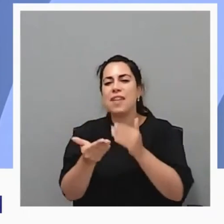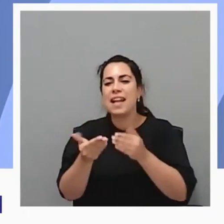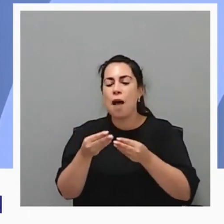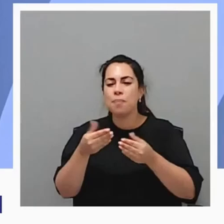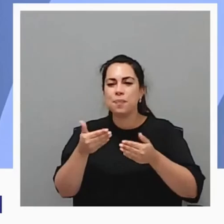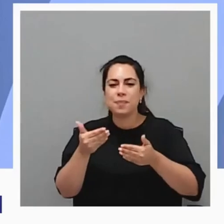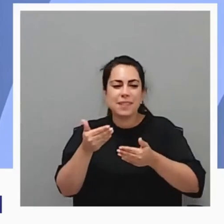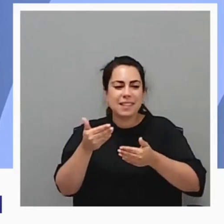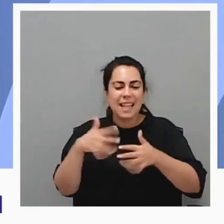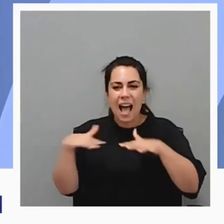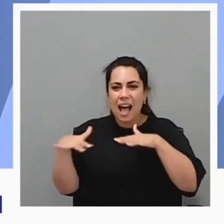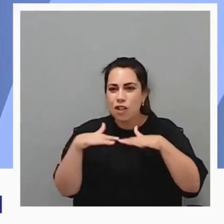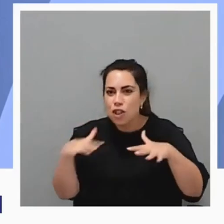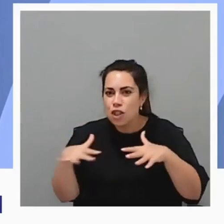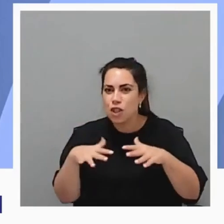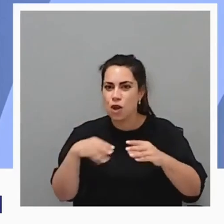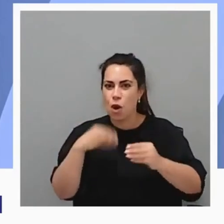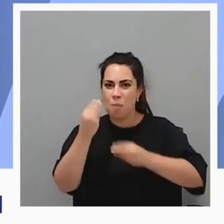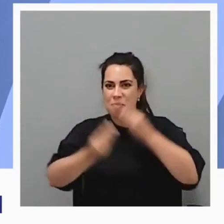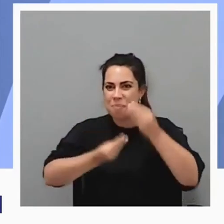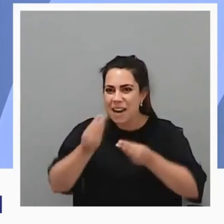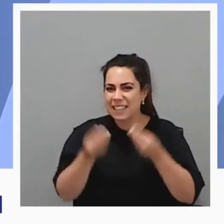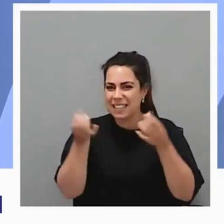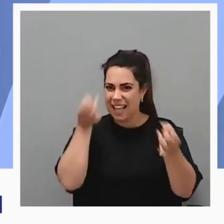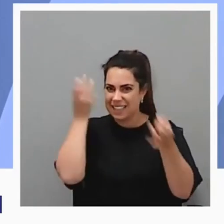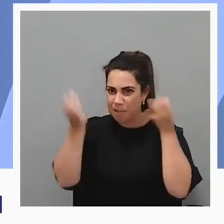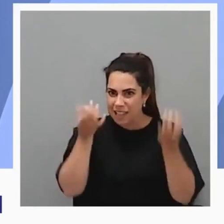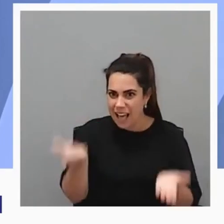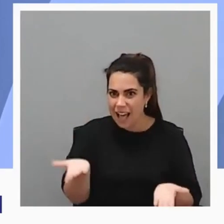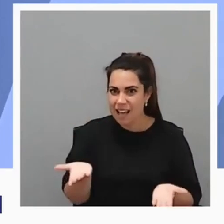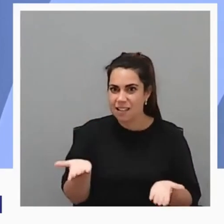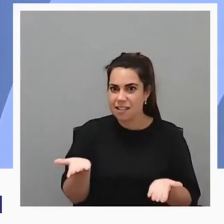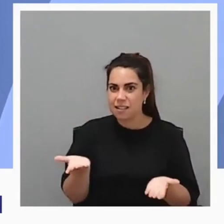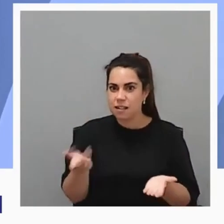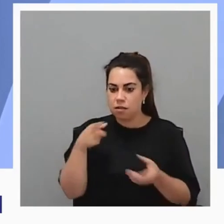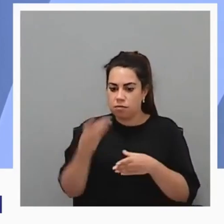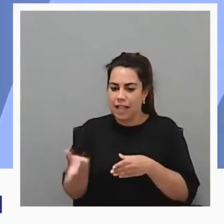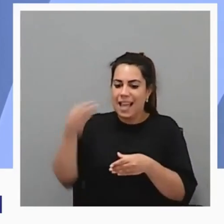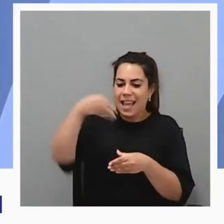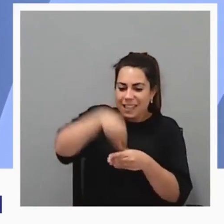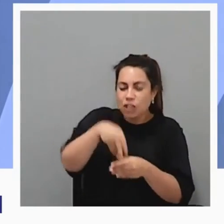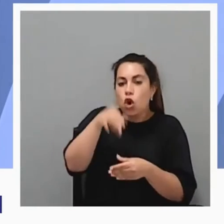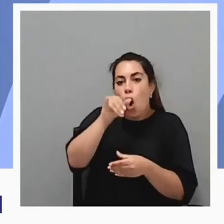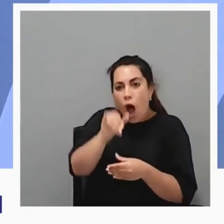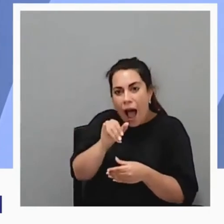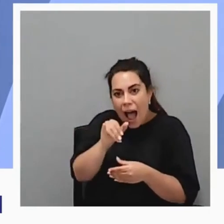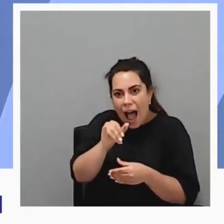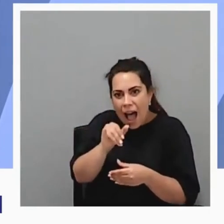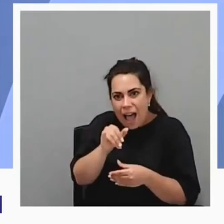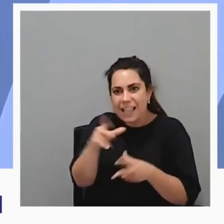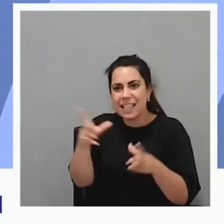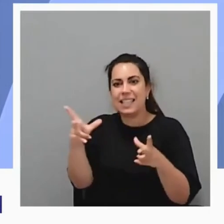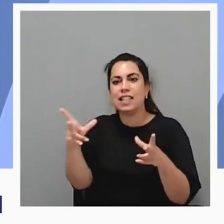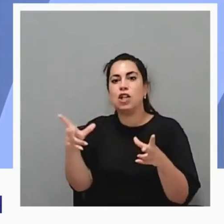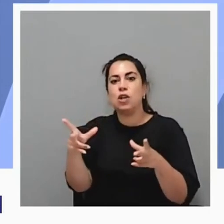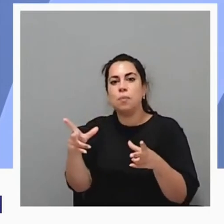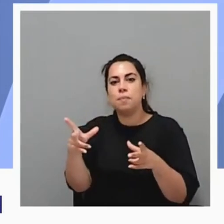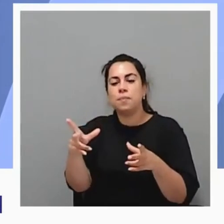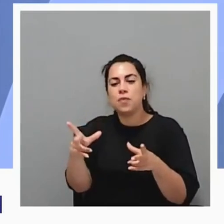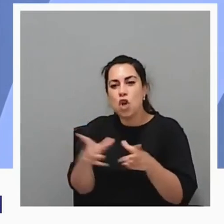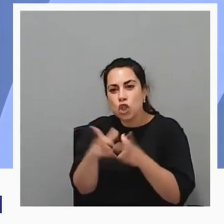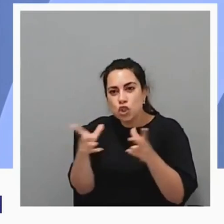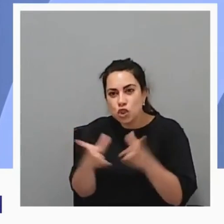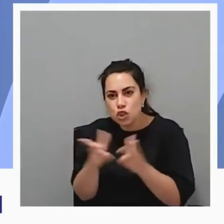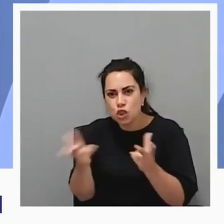una acción, una actividad que implica un sujeto colectivo, un sujeto captura a la comunidad,